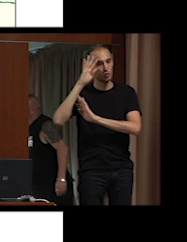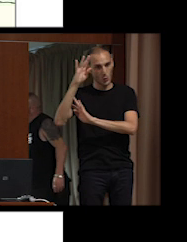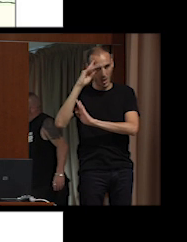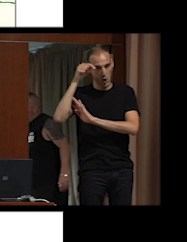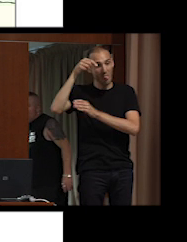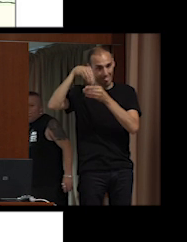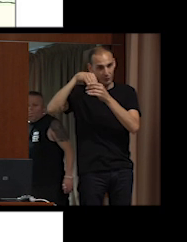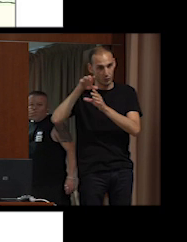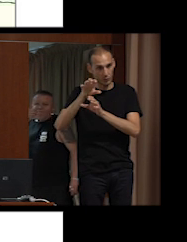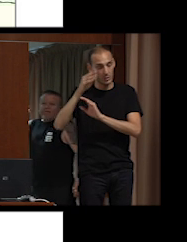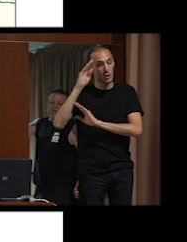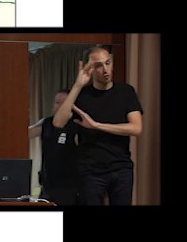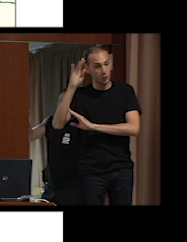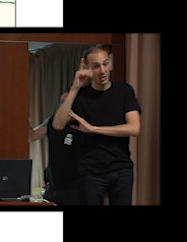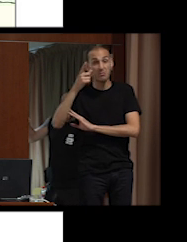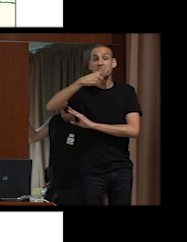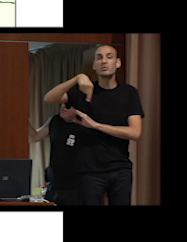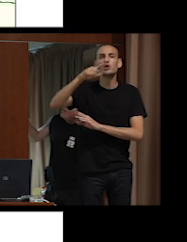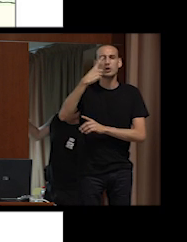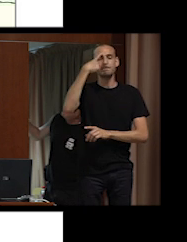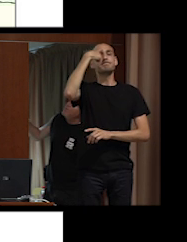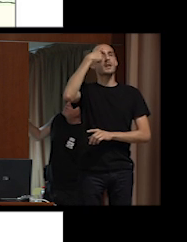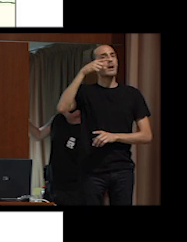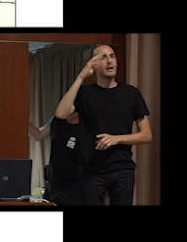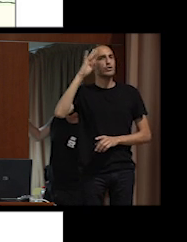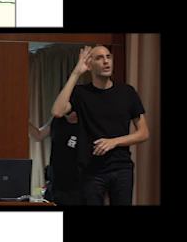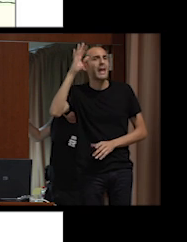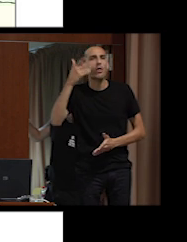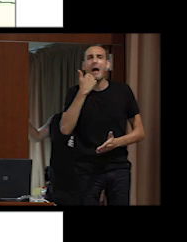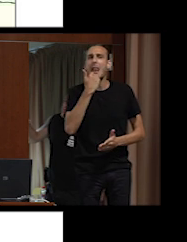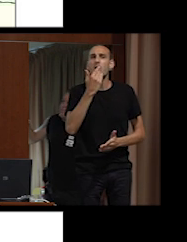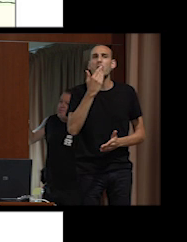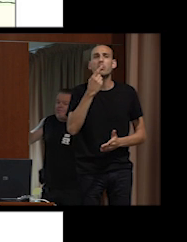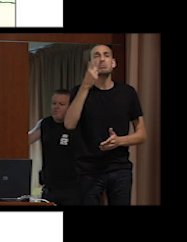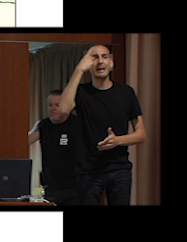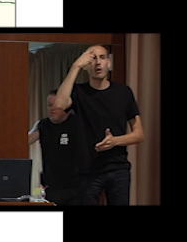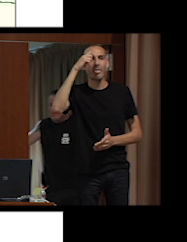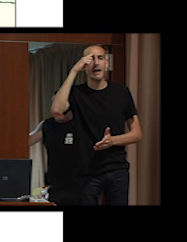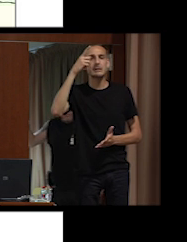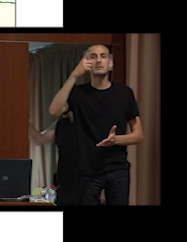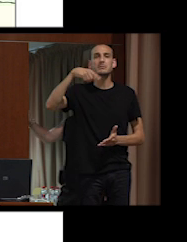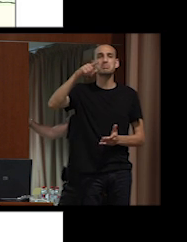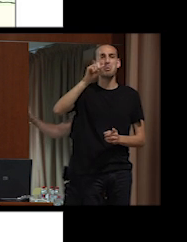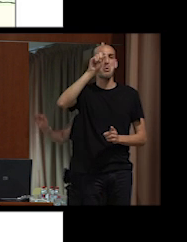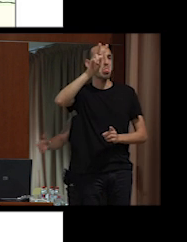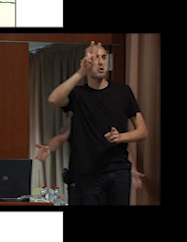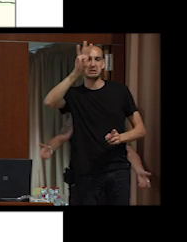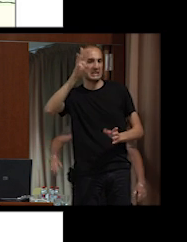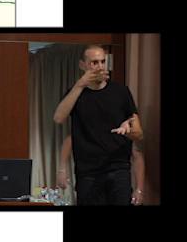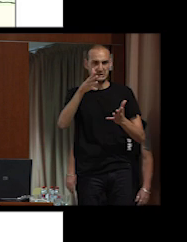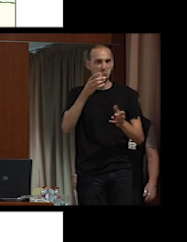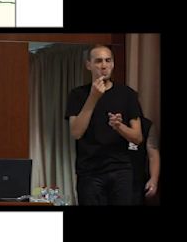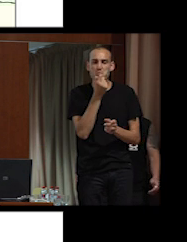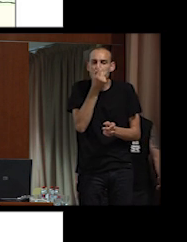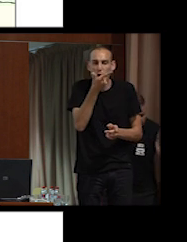recordáis haber soñado últimamente? Pocos, ¿verdad? 2. Es decir, es muy difícil que los pacientes con fibromialgia lleguen